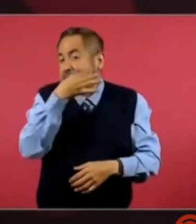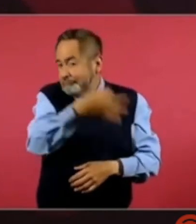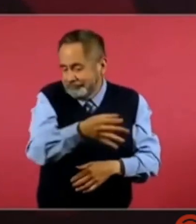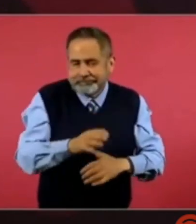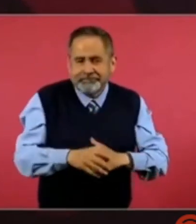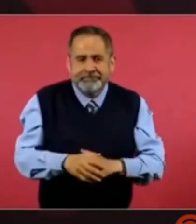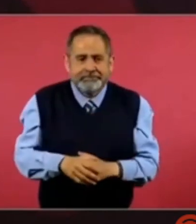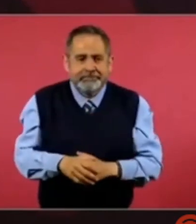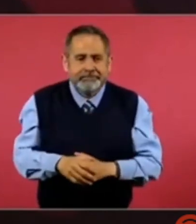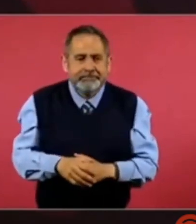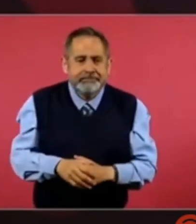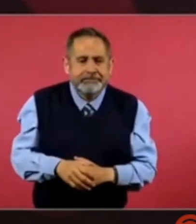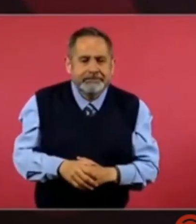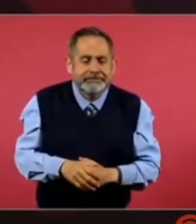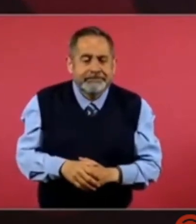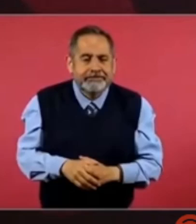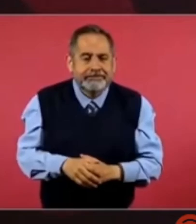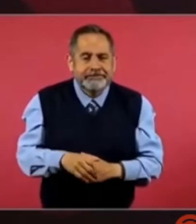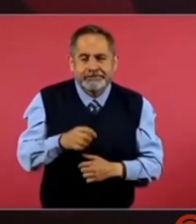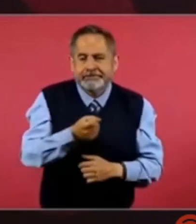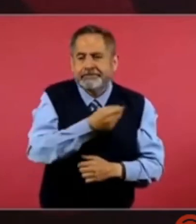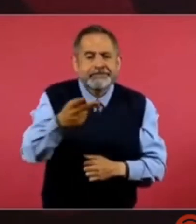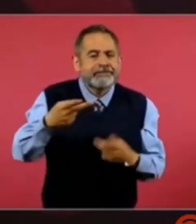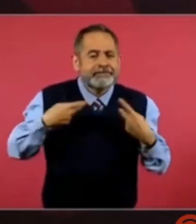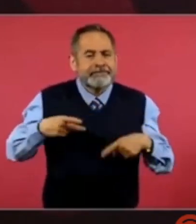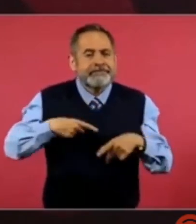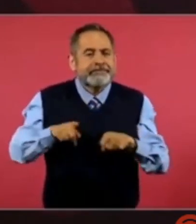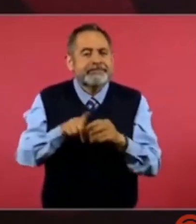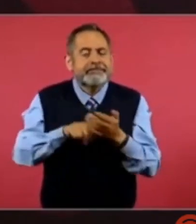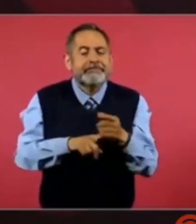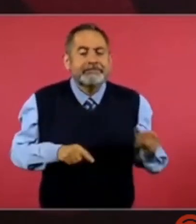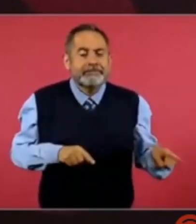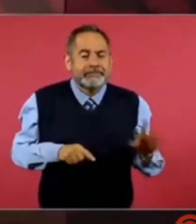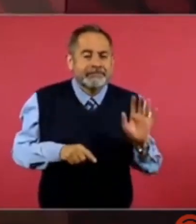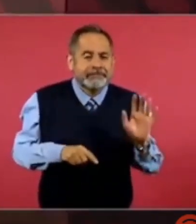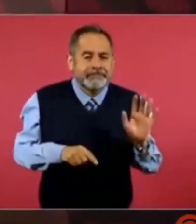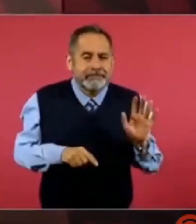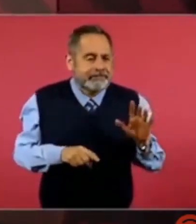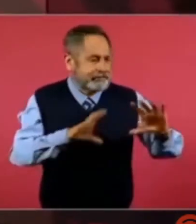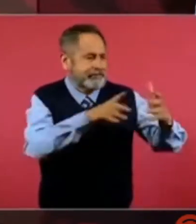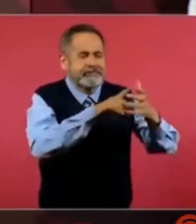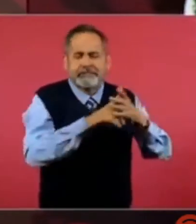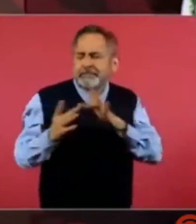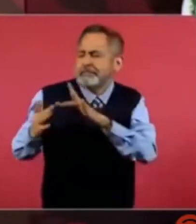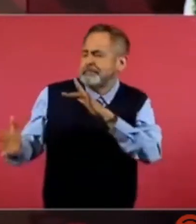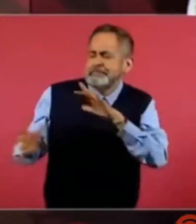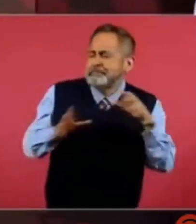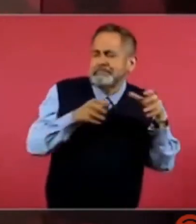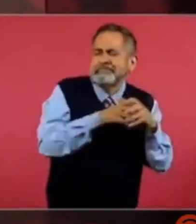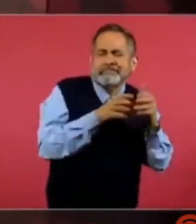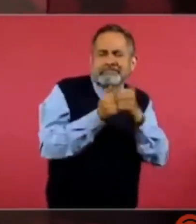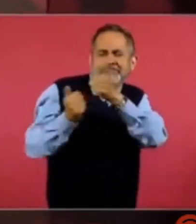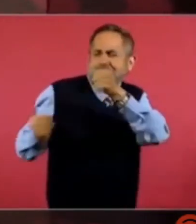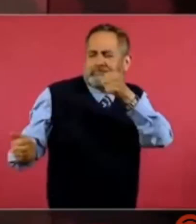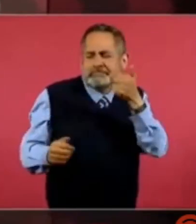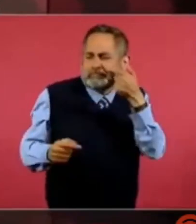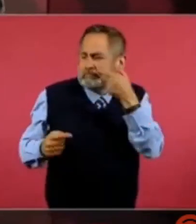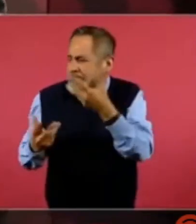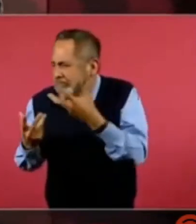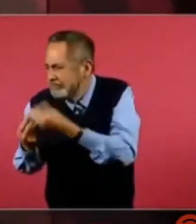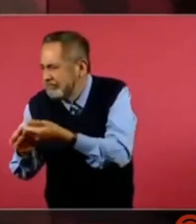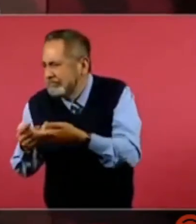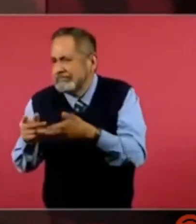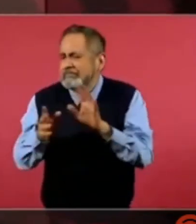La gente, porque es que ellos están muy desconectados, son como dos mundos, están